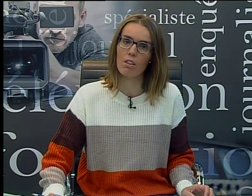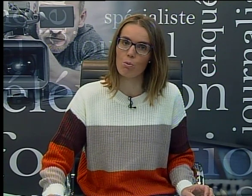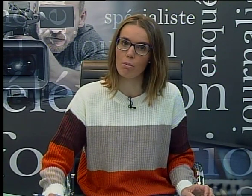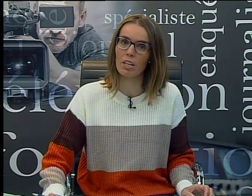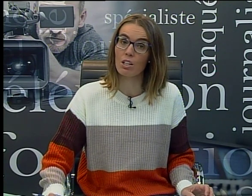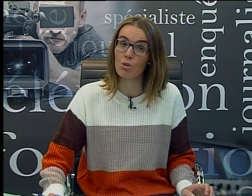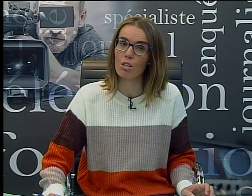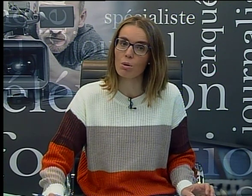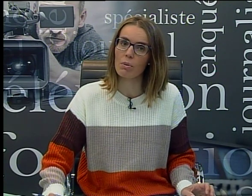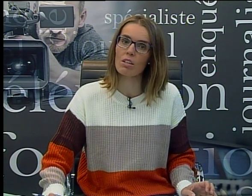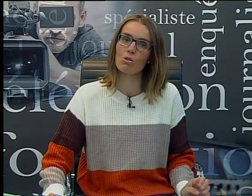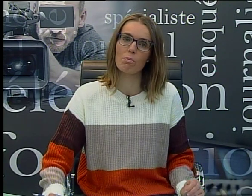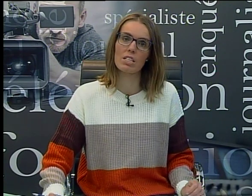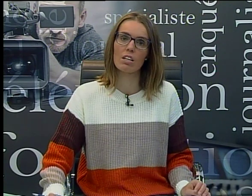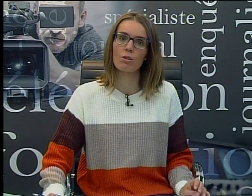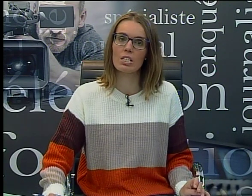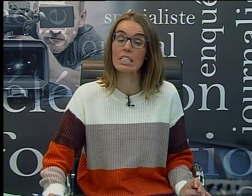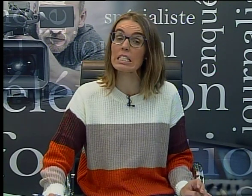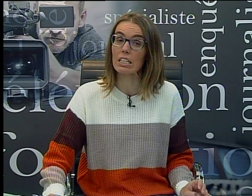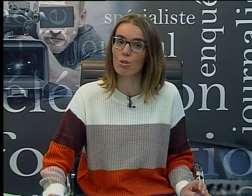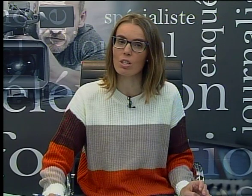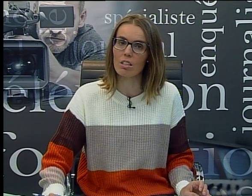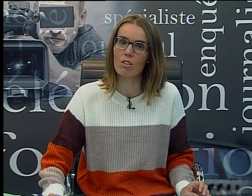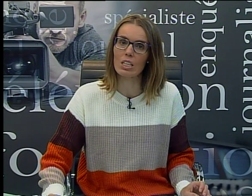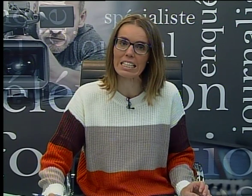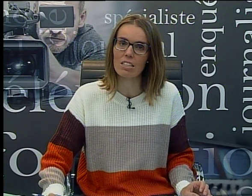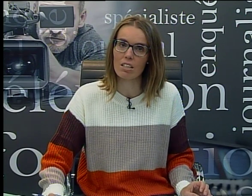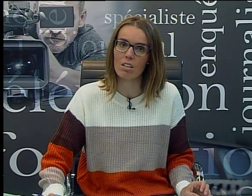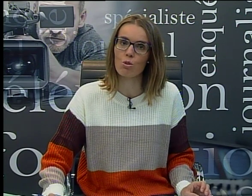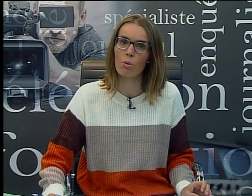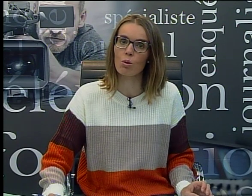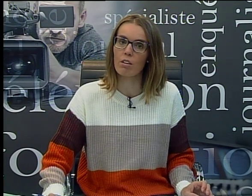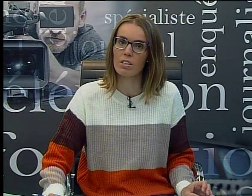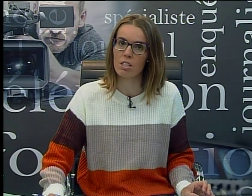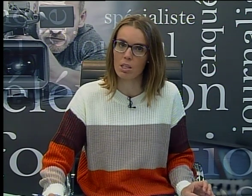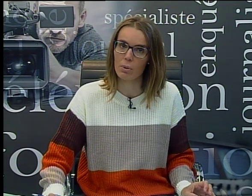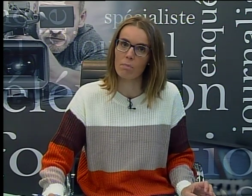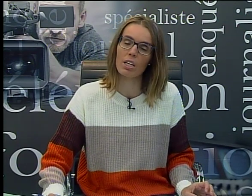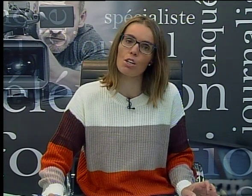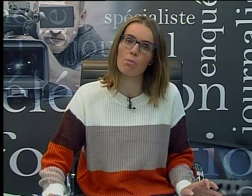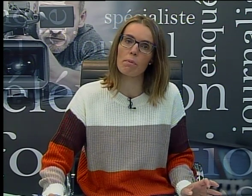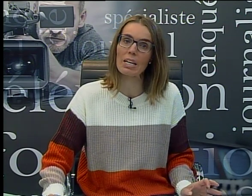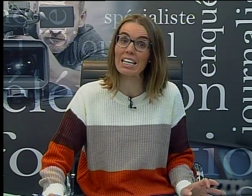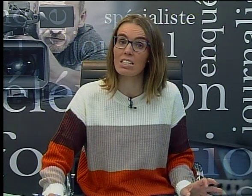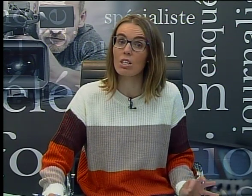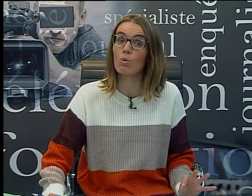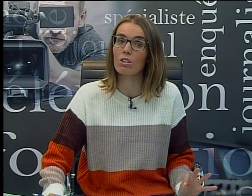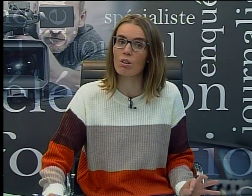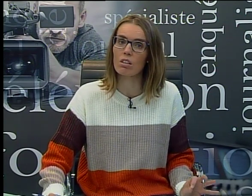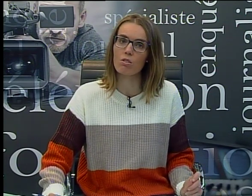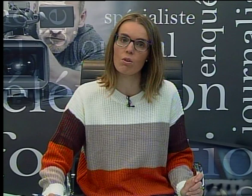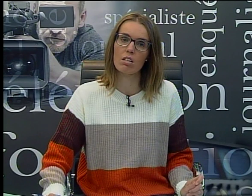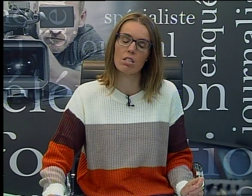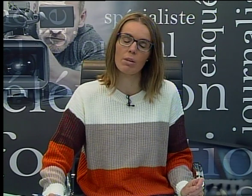científica de Europa, la Noche Europea de los Investigadores, que este año se ha tenido que trasladar de su habitual fecha en septiembre a noviembre. En casi